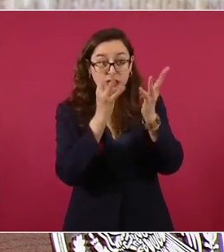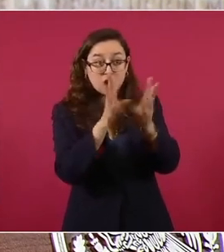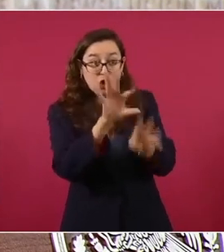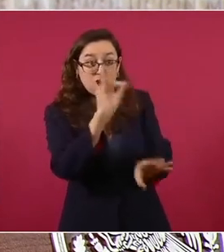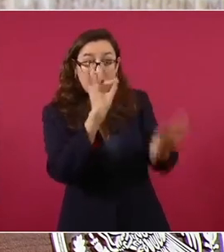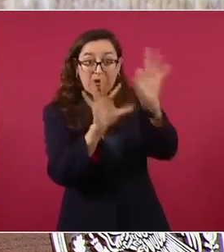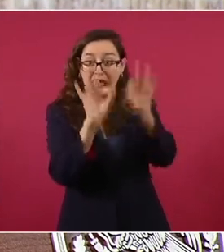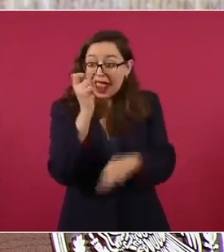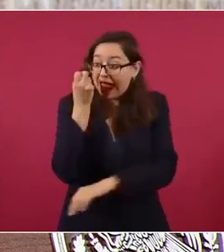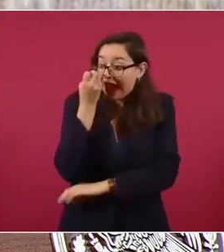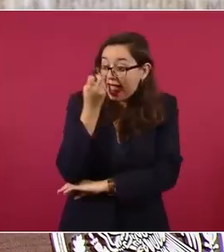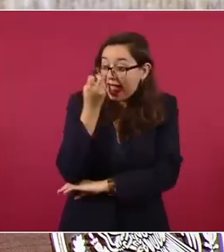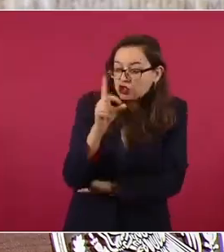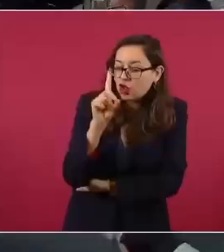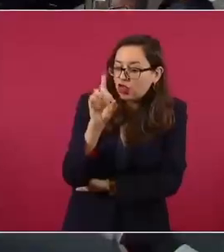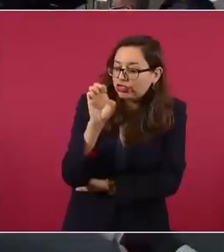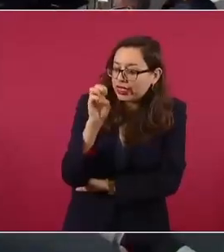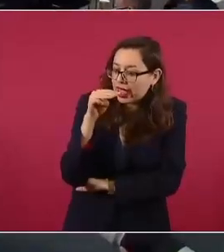¿En qué afecta